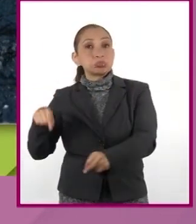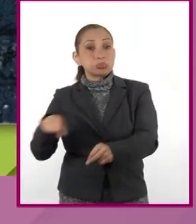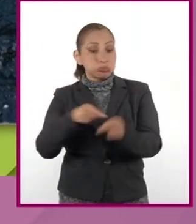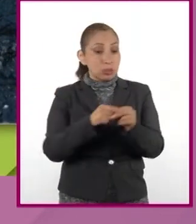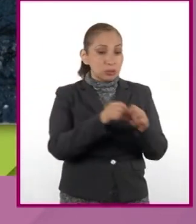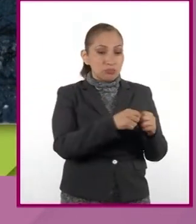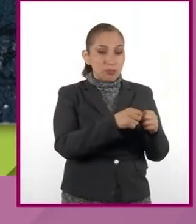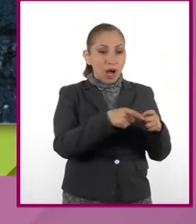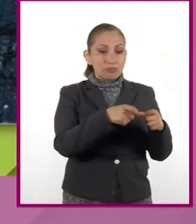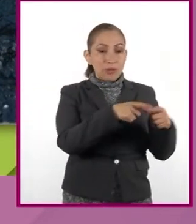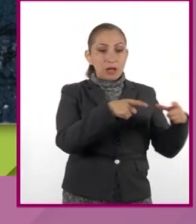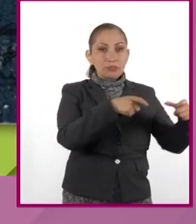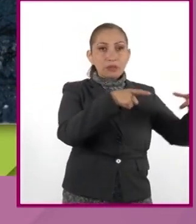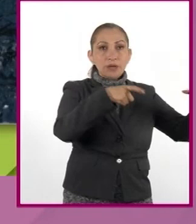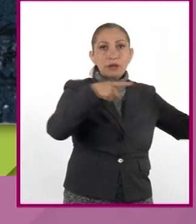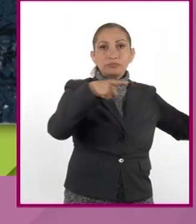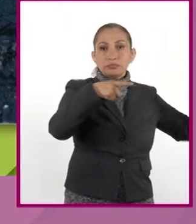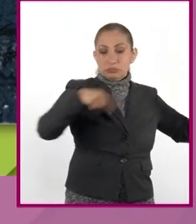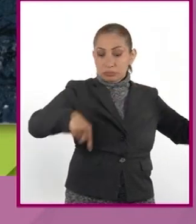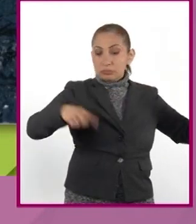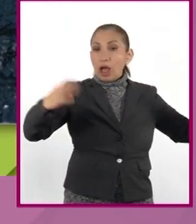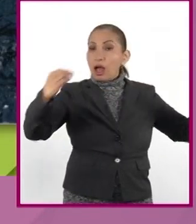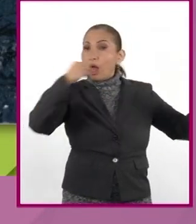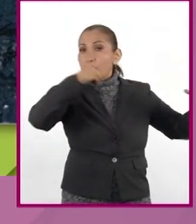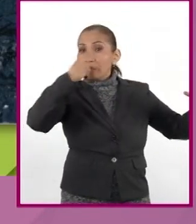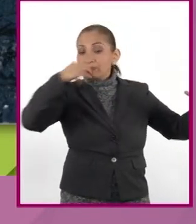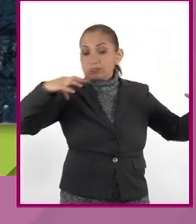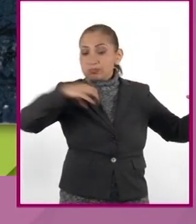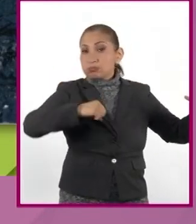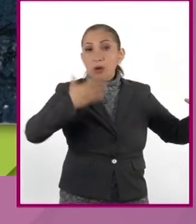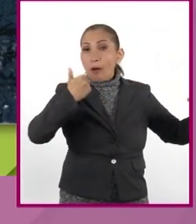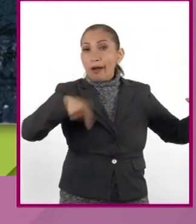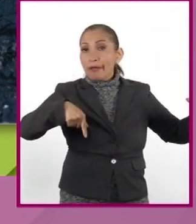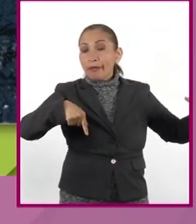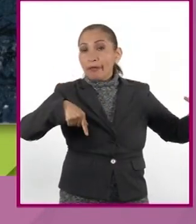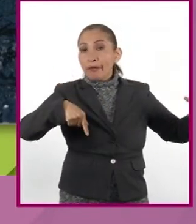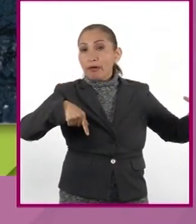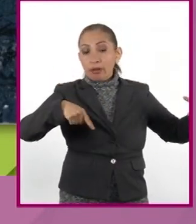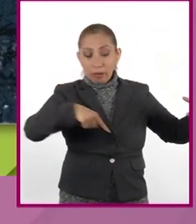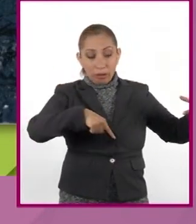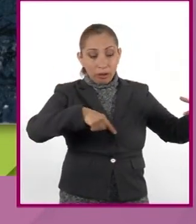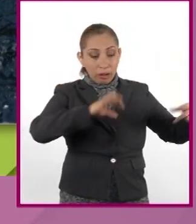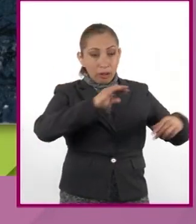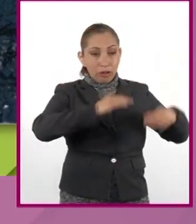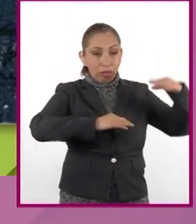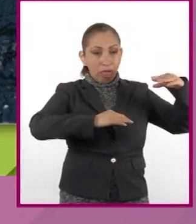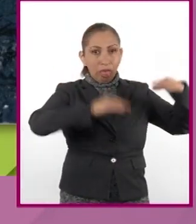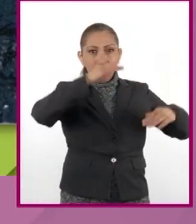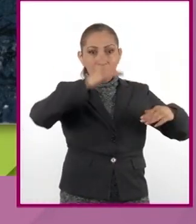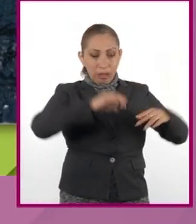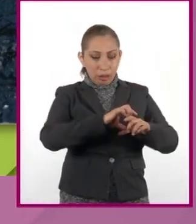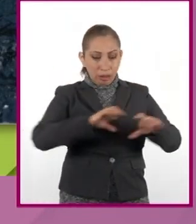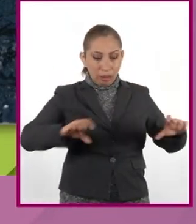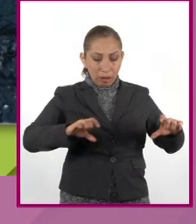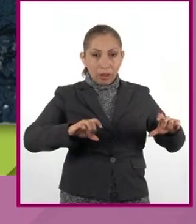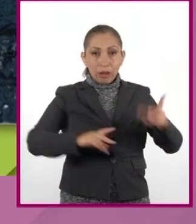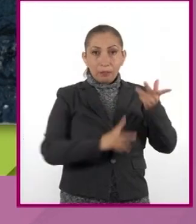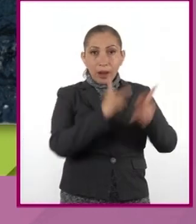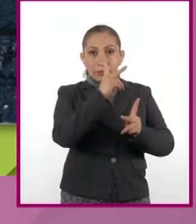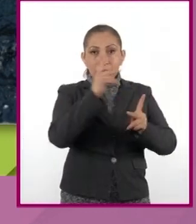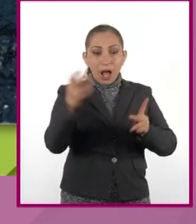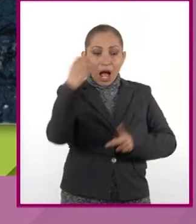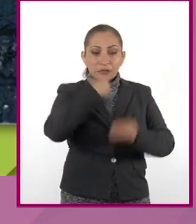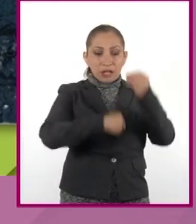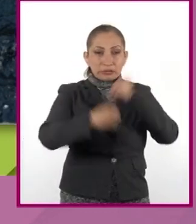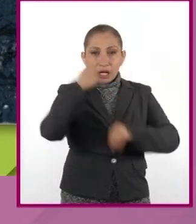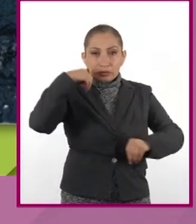anterior, pues ya no existiría su depredador. Se desequilibrarían los niveles más bajos como consecuencia